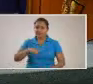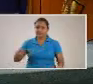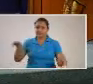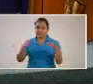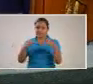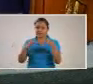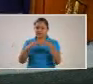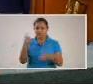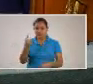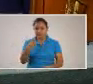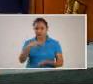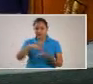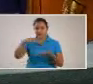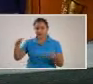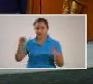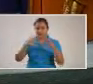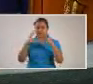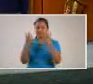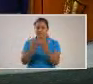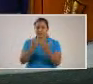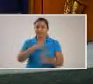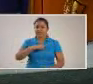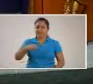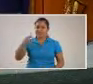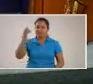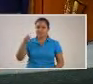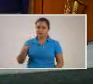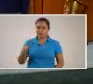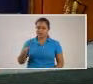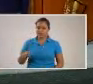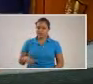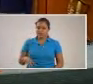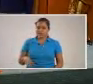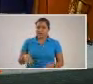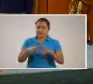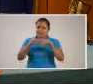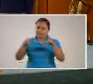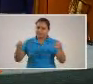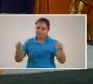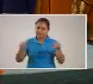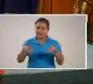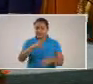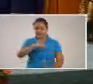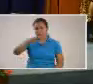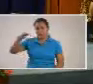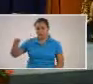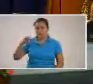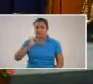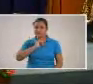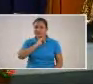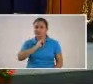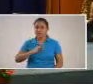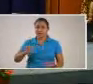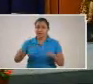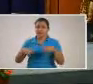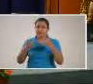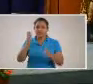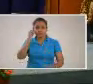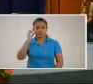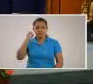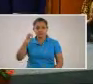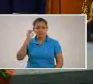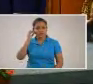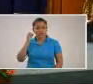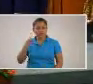naciones de la tierra y habiten seguros en la tierra de Israel, en los montes de Israel, entonces Gog va a recibir